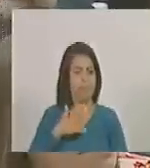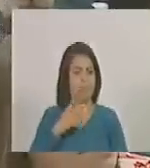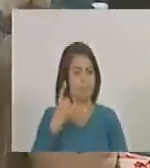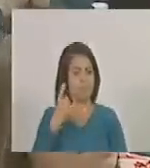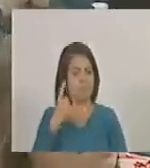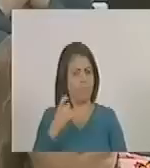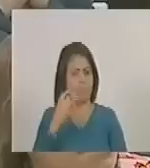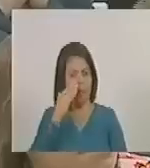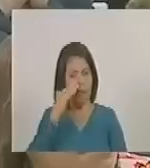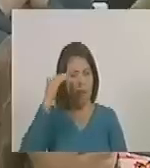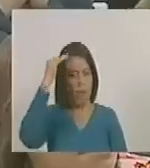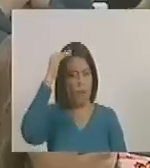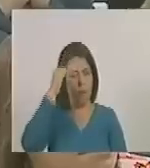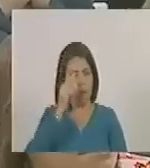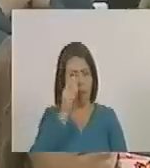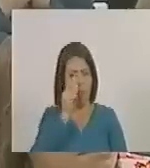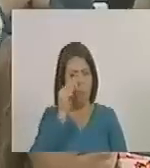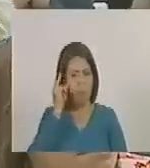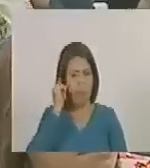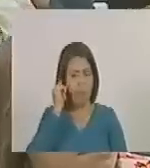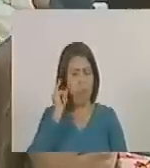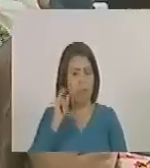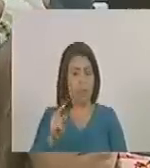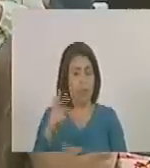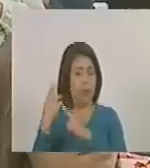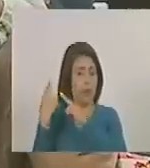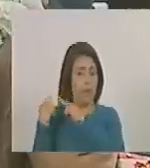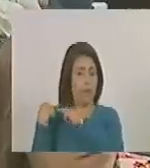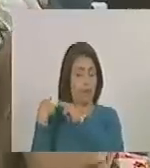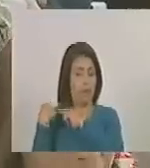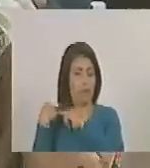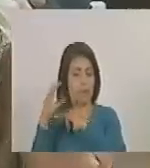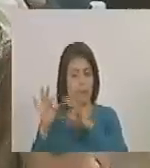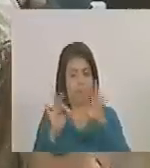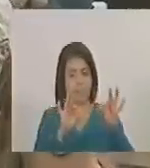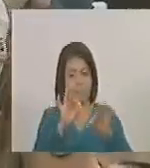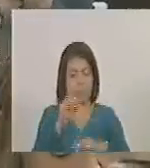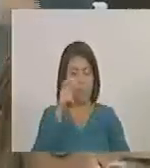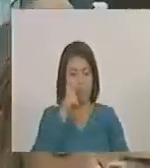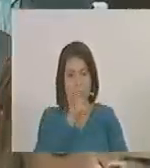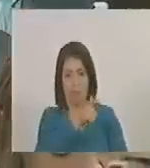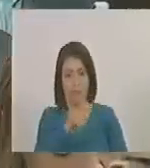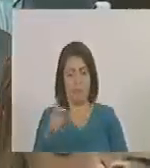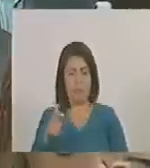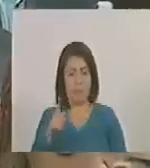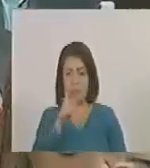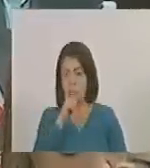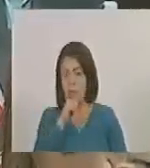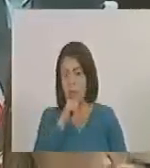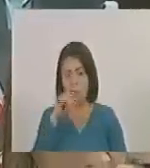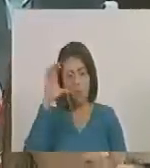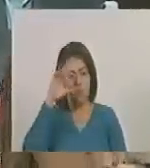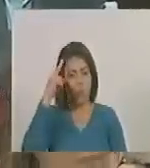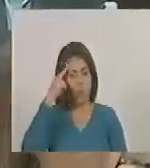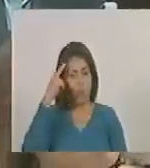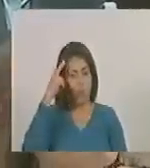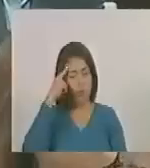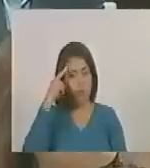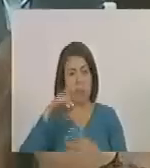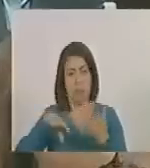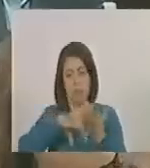que adultos, adultas, en tremendas responsabilidades elegidos por el pueblo, no tengan conciencia de